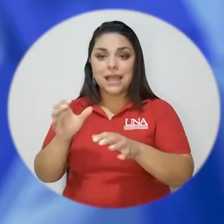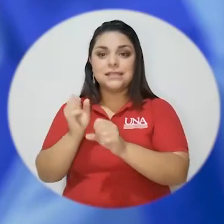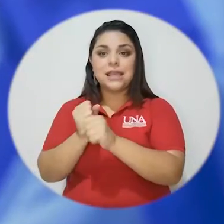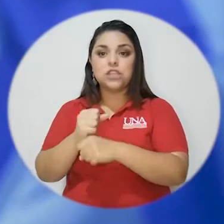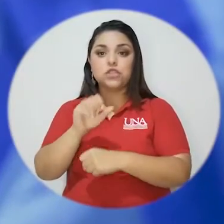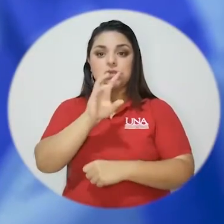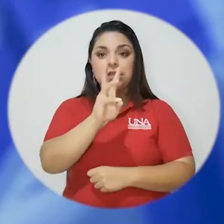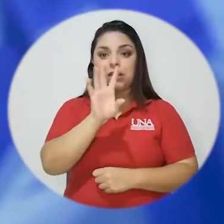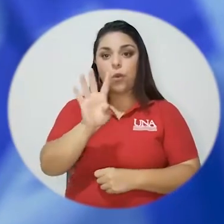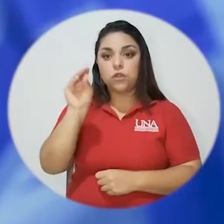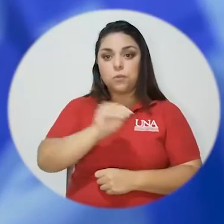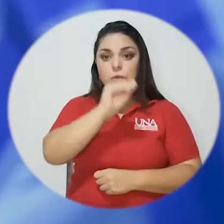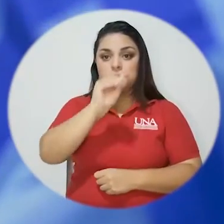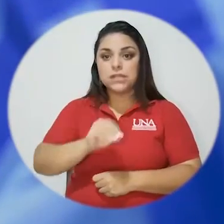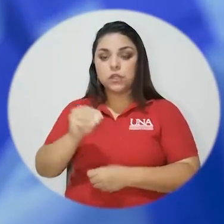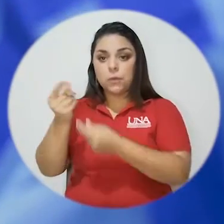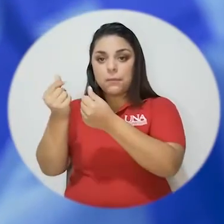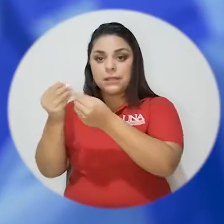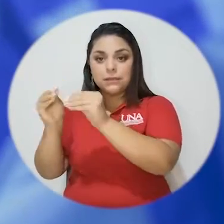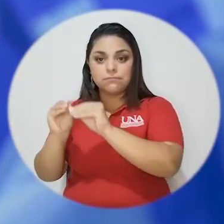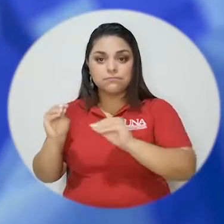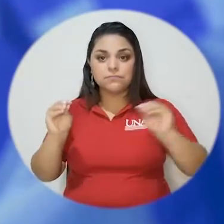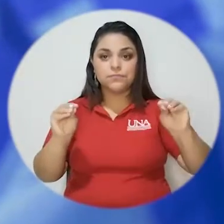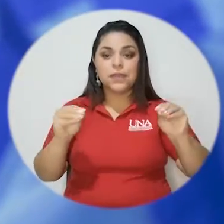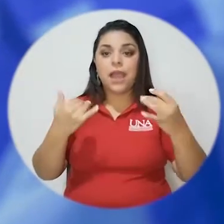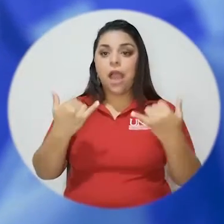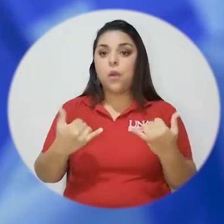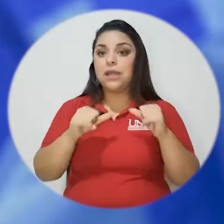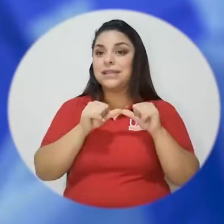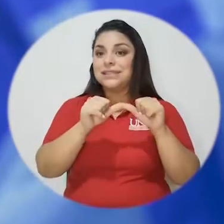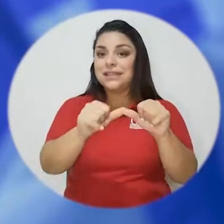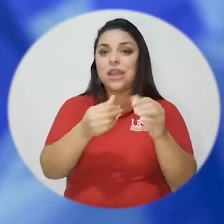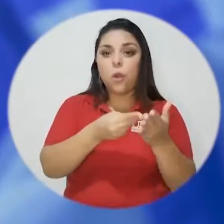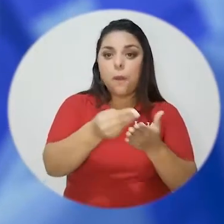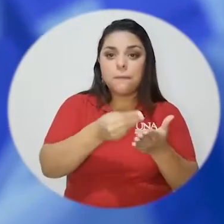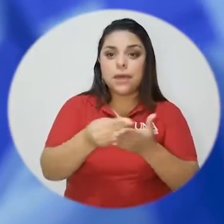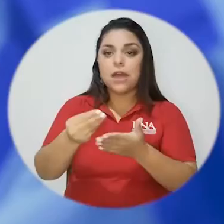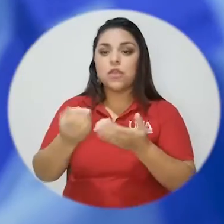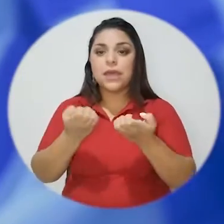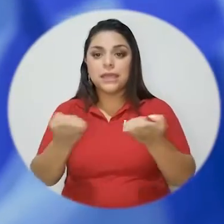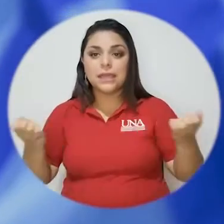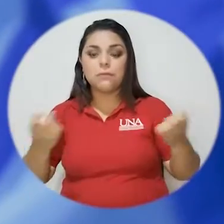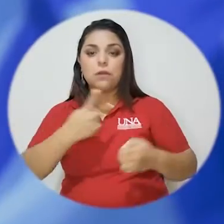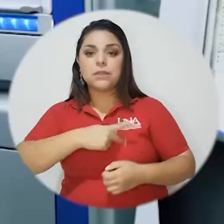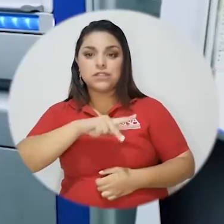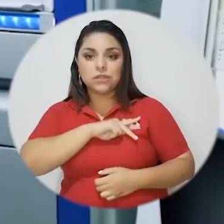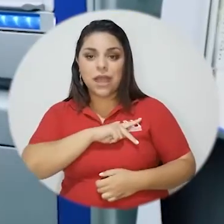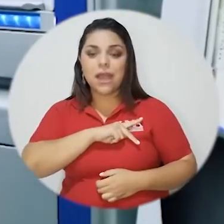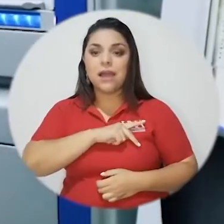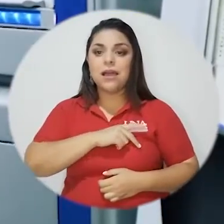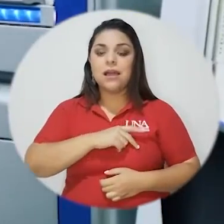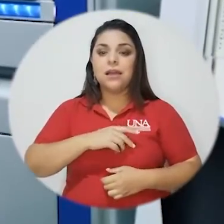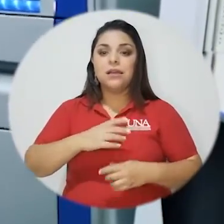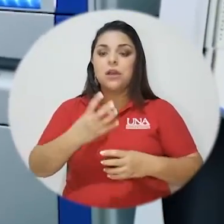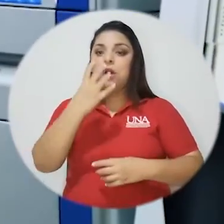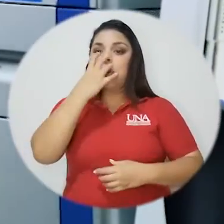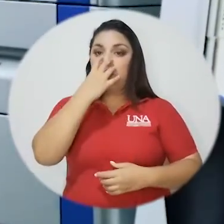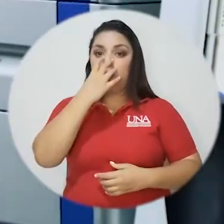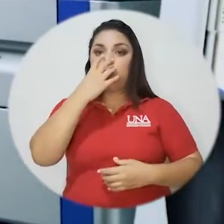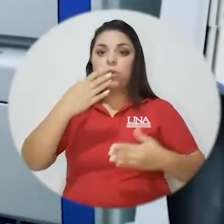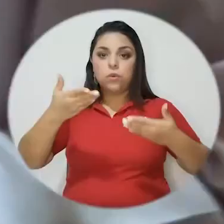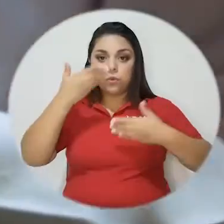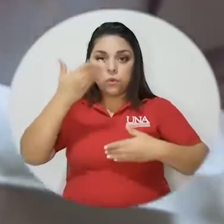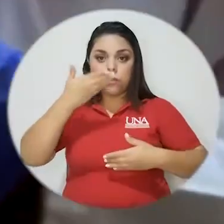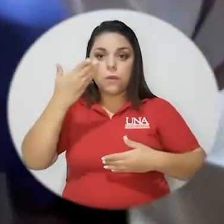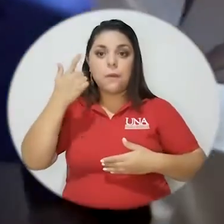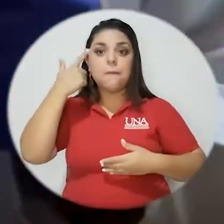asignado el 54% de los recursos. Además, se tiene previsto la continuación de la compra de equipo de protección personal,